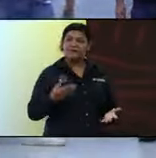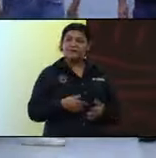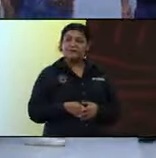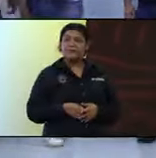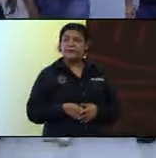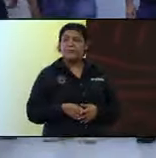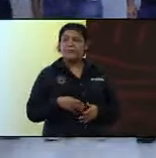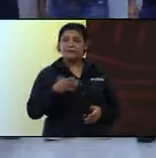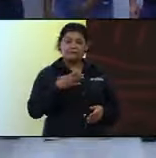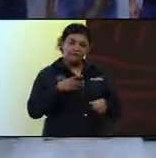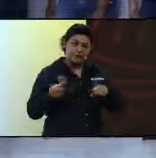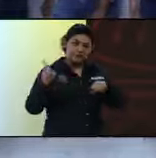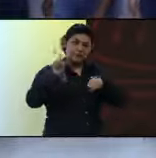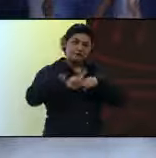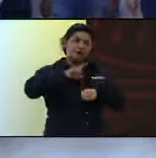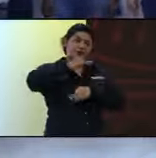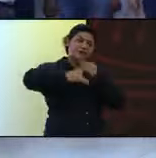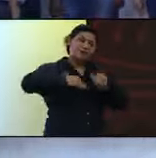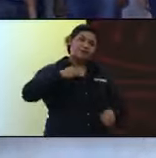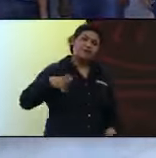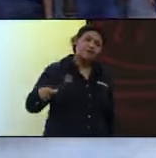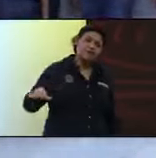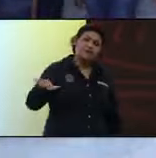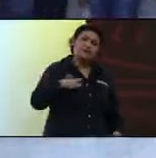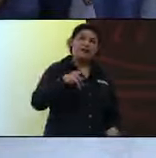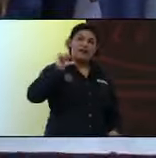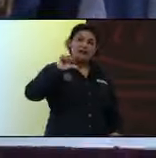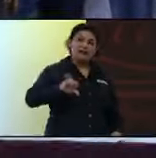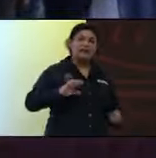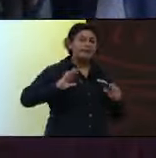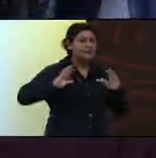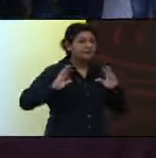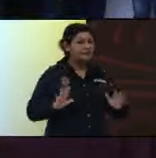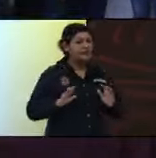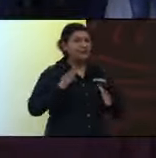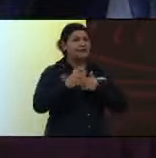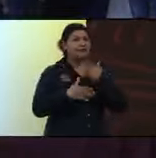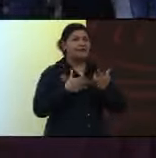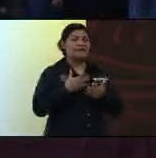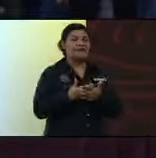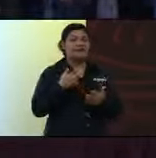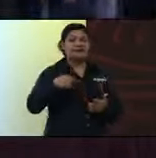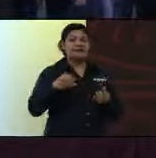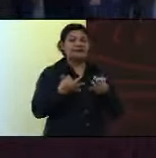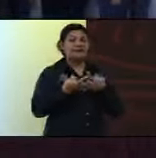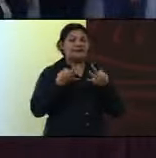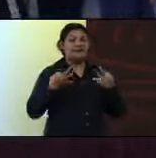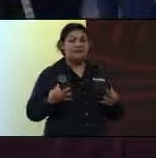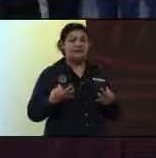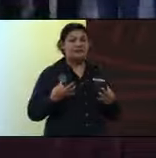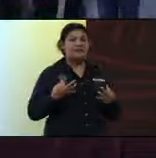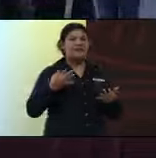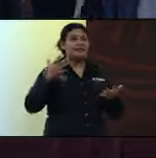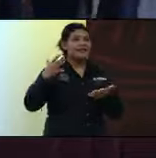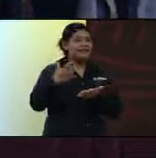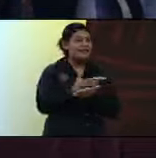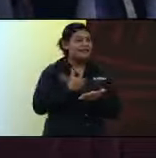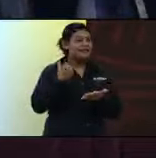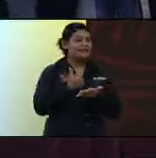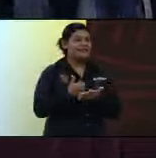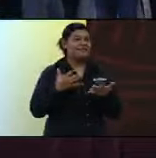nada, muy buenos días a todos ustedes. Pues aquí estamos ya presentes en nuestra tierra, tierra de campeones en